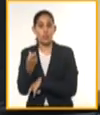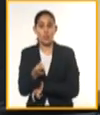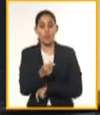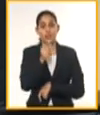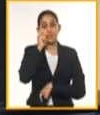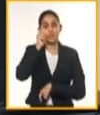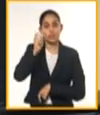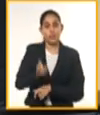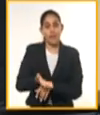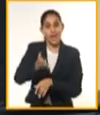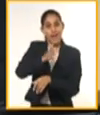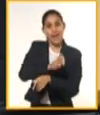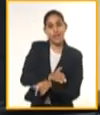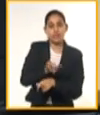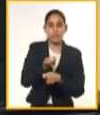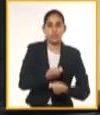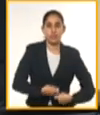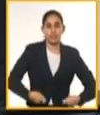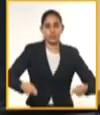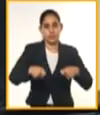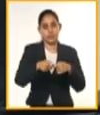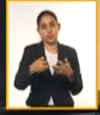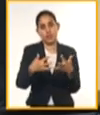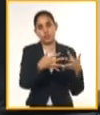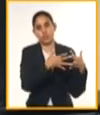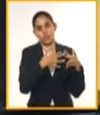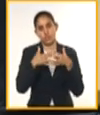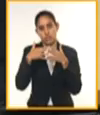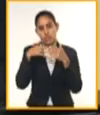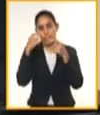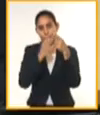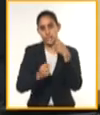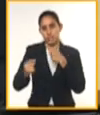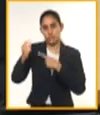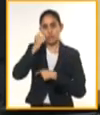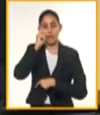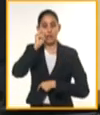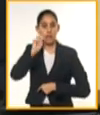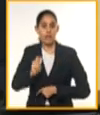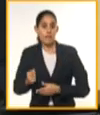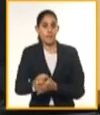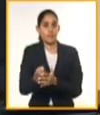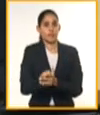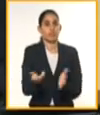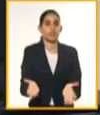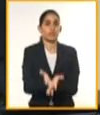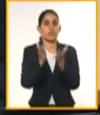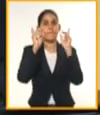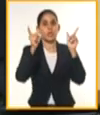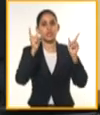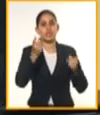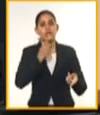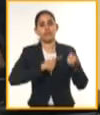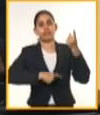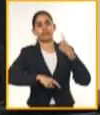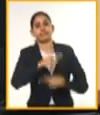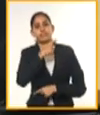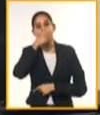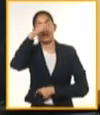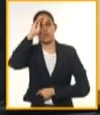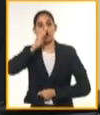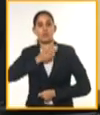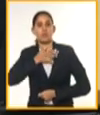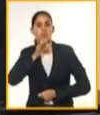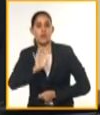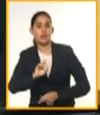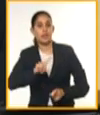ex congresista estadounidense, uno de los principales promotores de las políticas anticubanas y quien fue uno de los